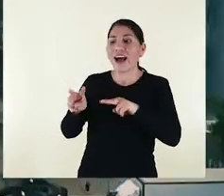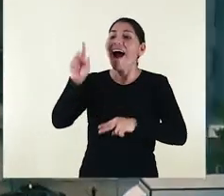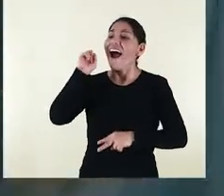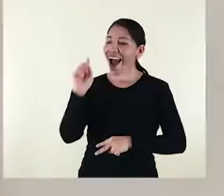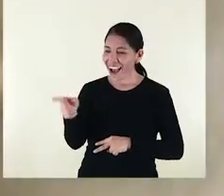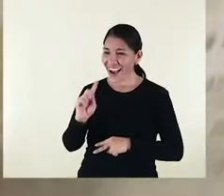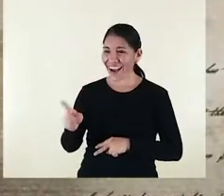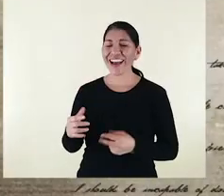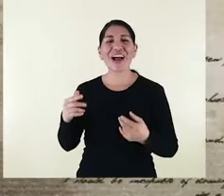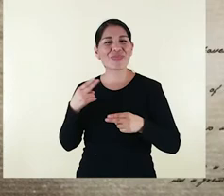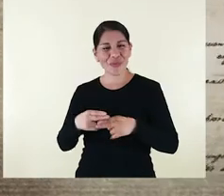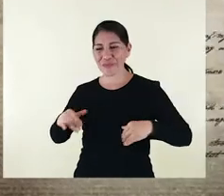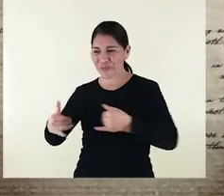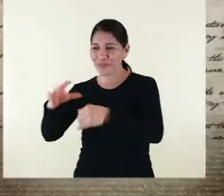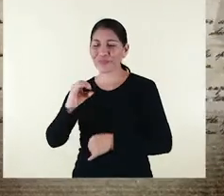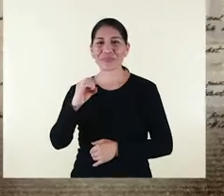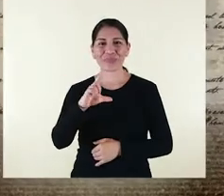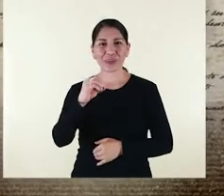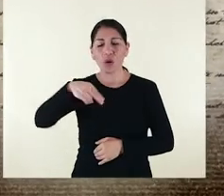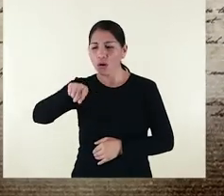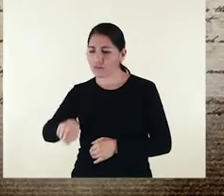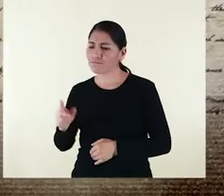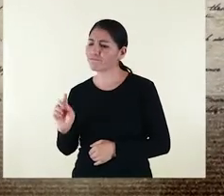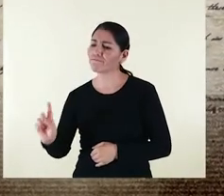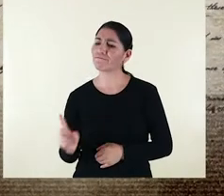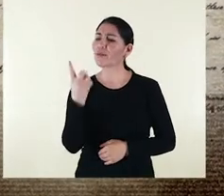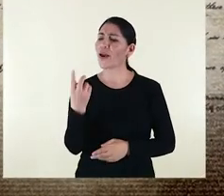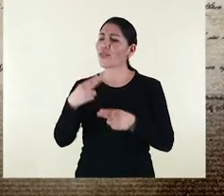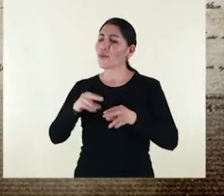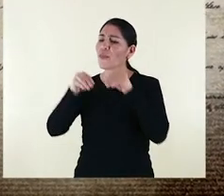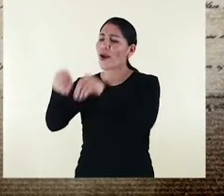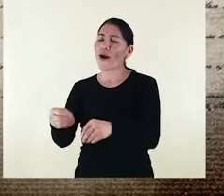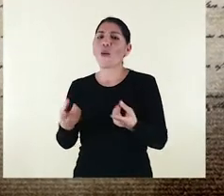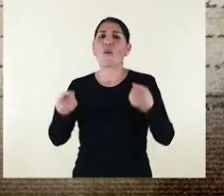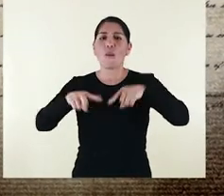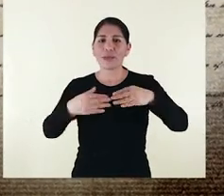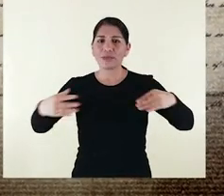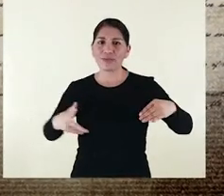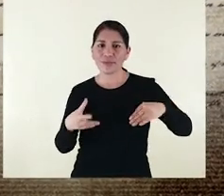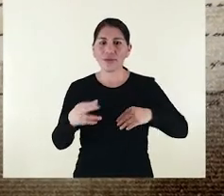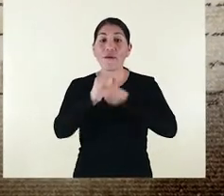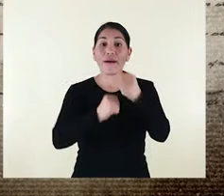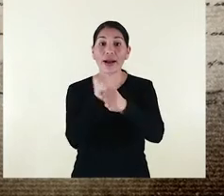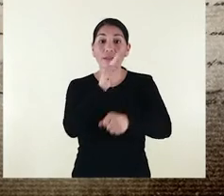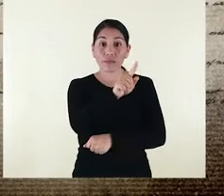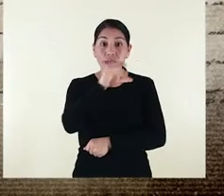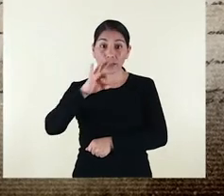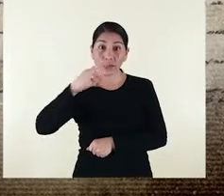cómo era ayer. Por eso el nombre de Paseo Colón, aunque ese no fuera el original. Paseo Colón se inauguró